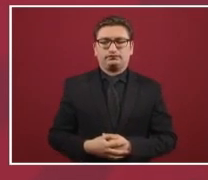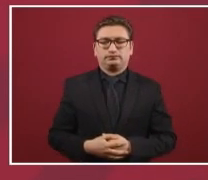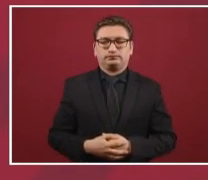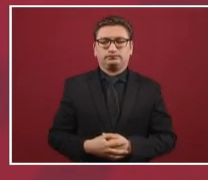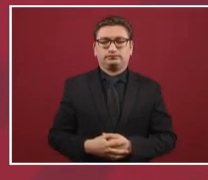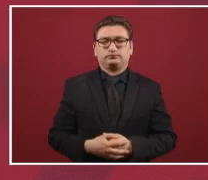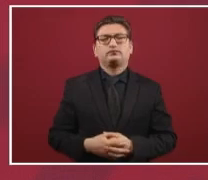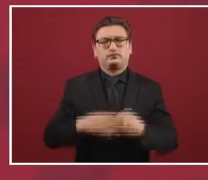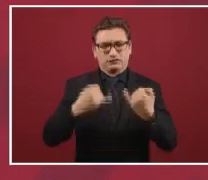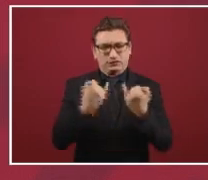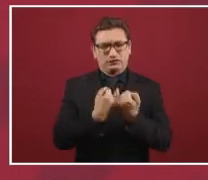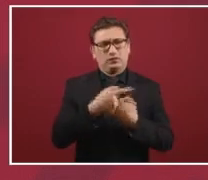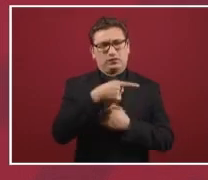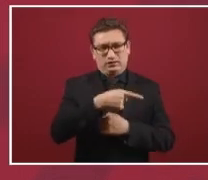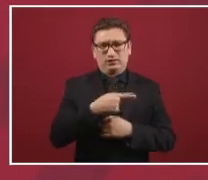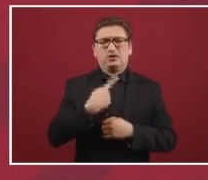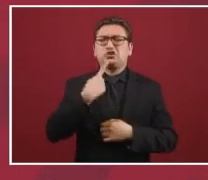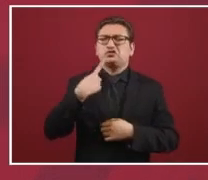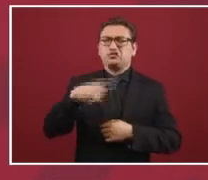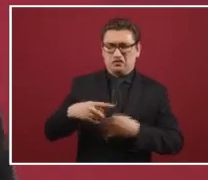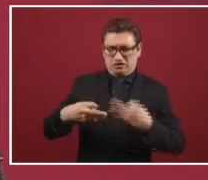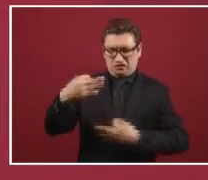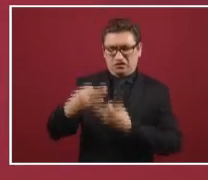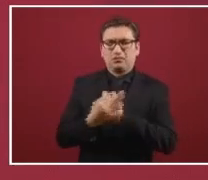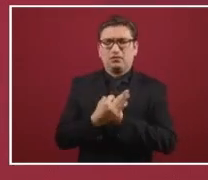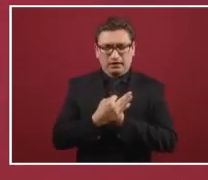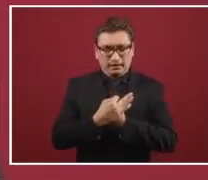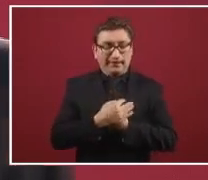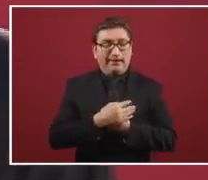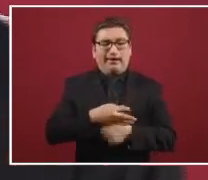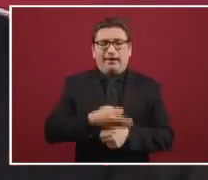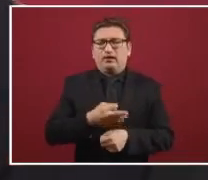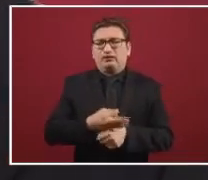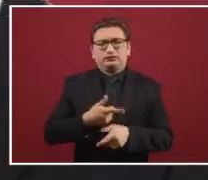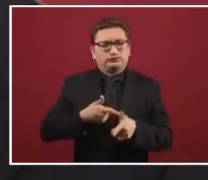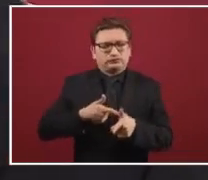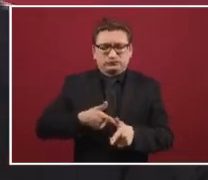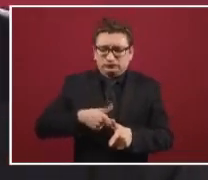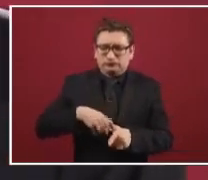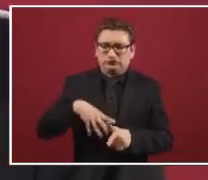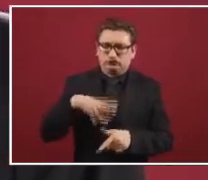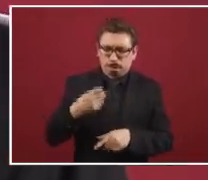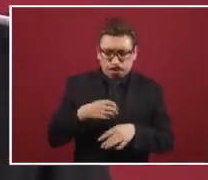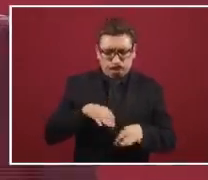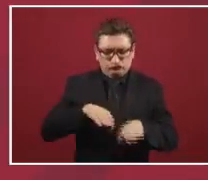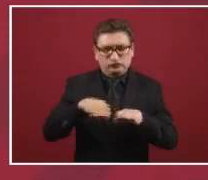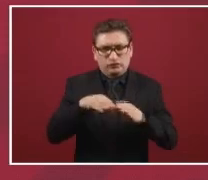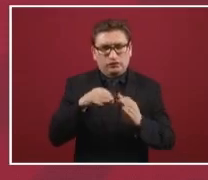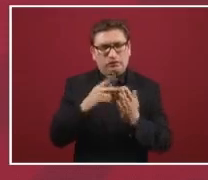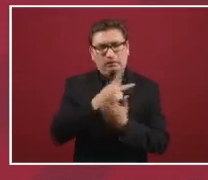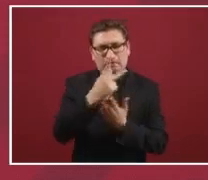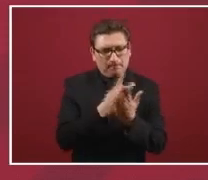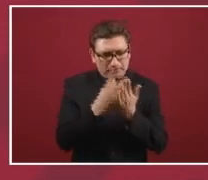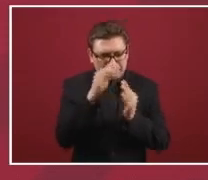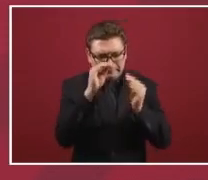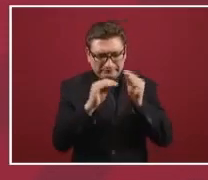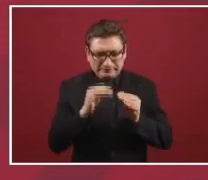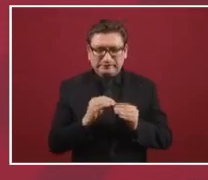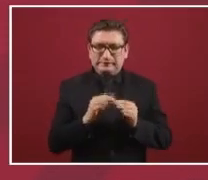están los amparos, pues se sigue trabajando en toda la parte de planeación, que es muy